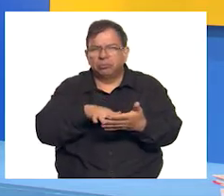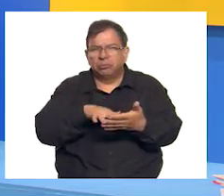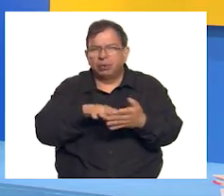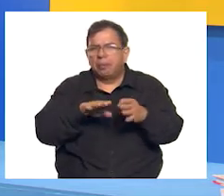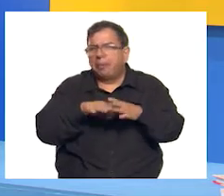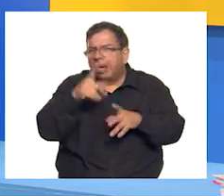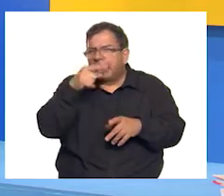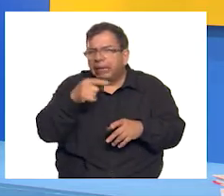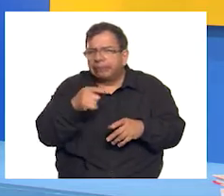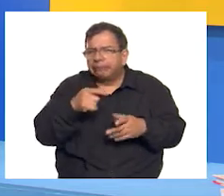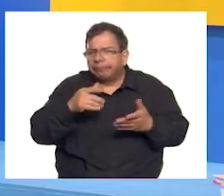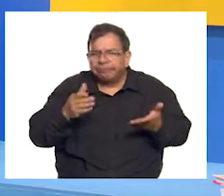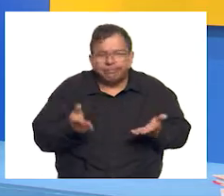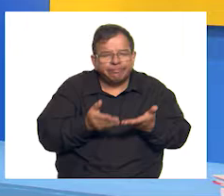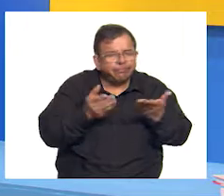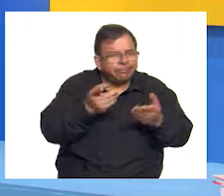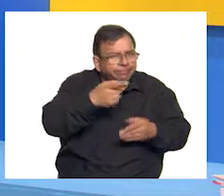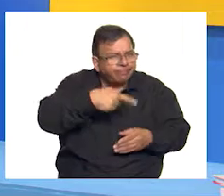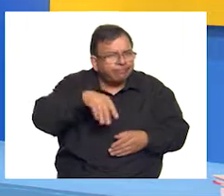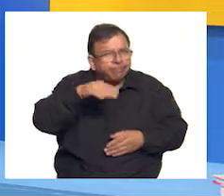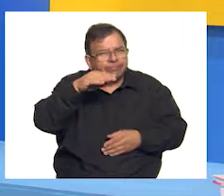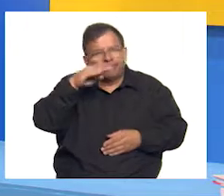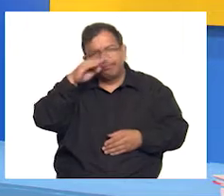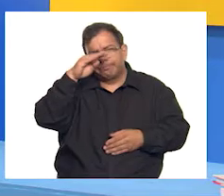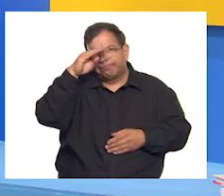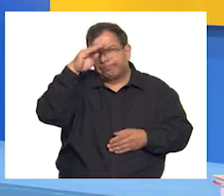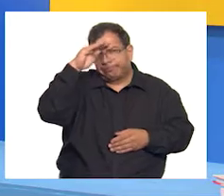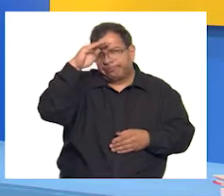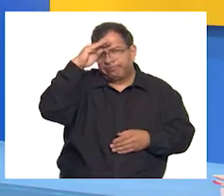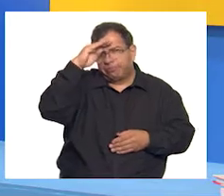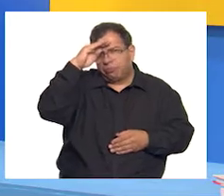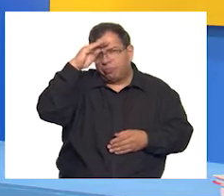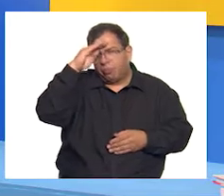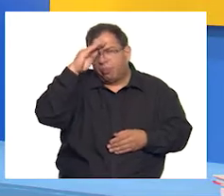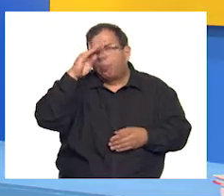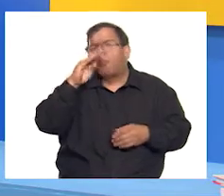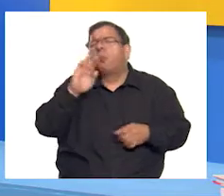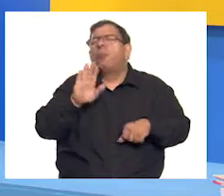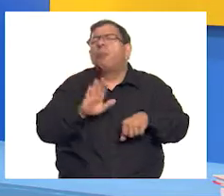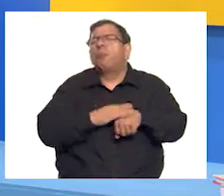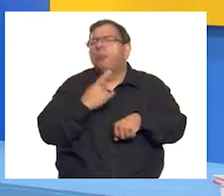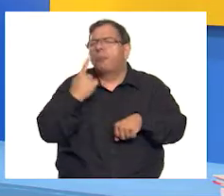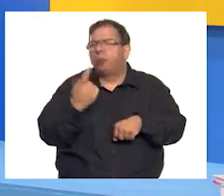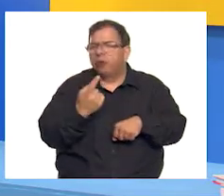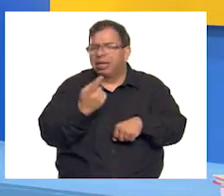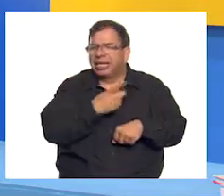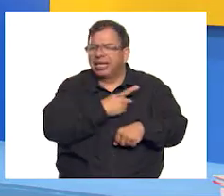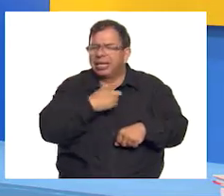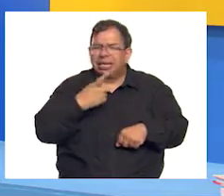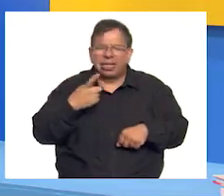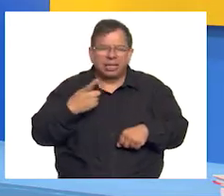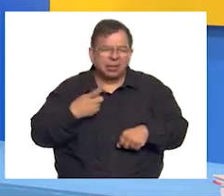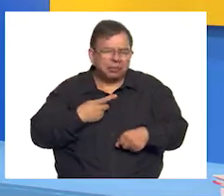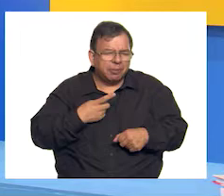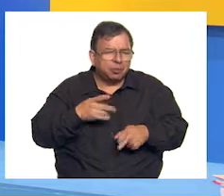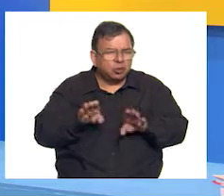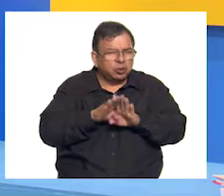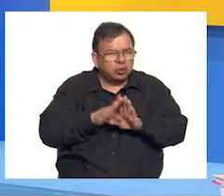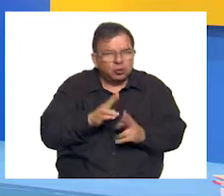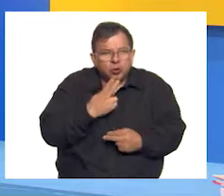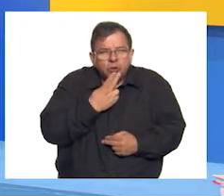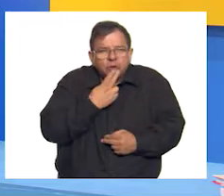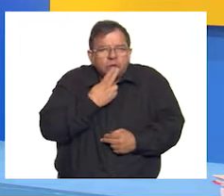la intención de promover la reflexión sobre por qué es fundamental hacer todo lo que esté en nuestras manos para preservar nuestras